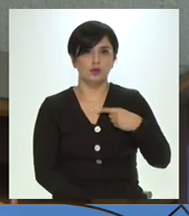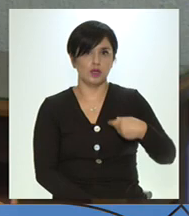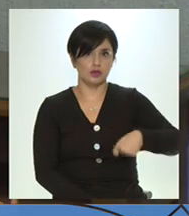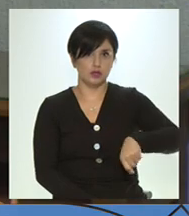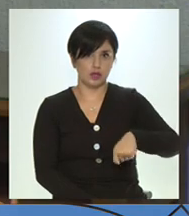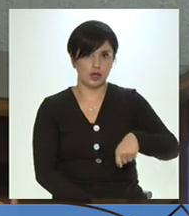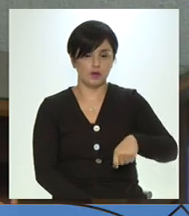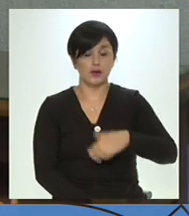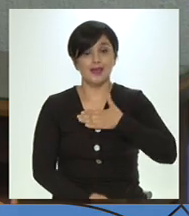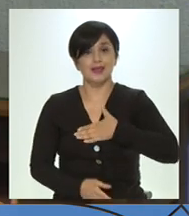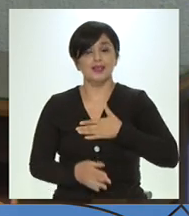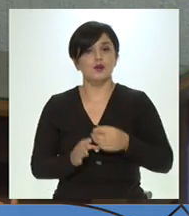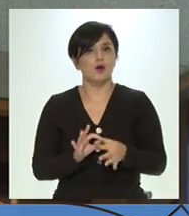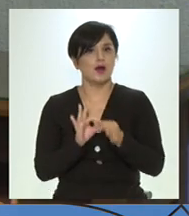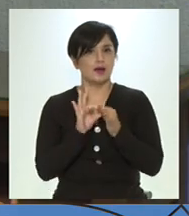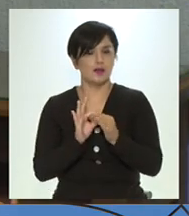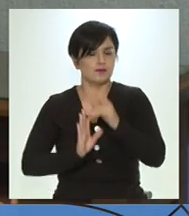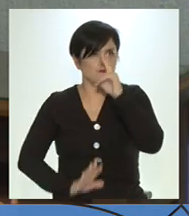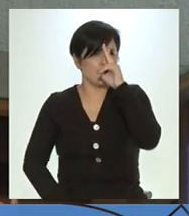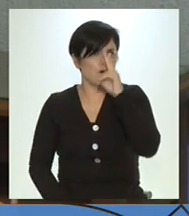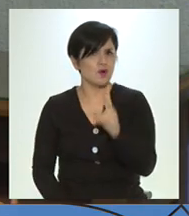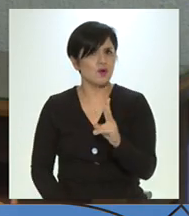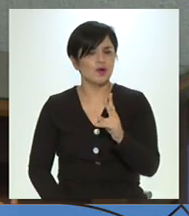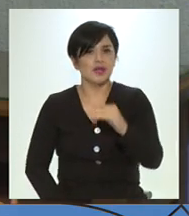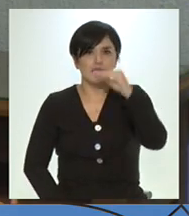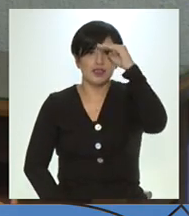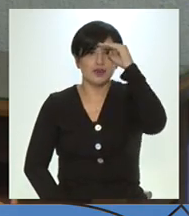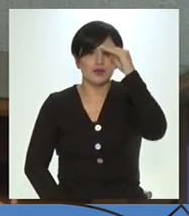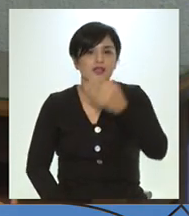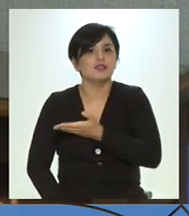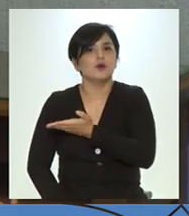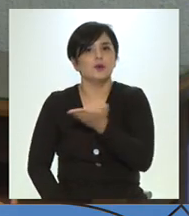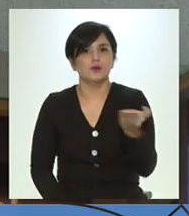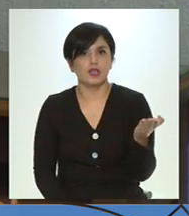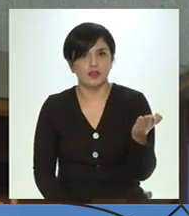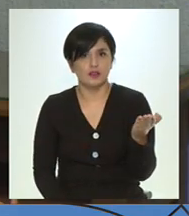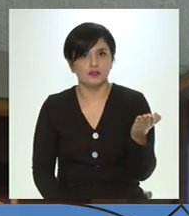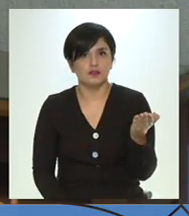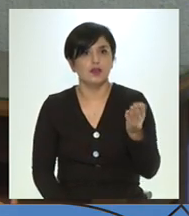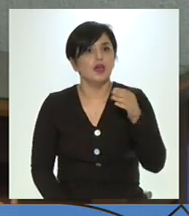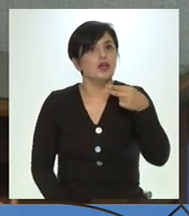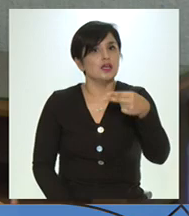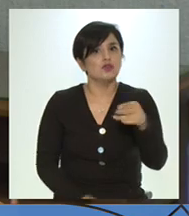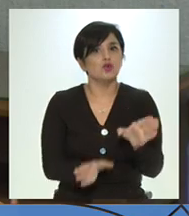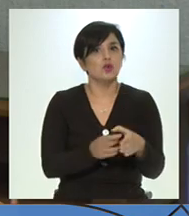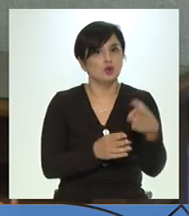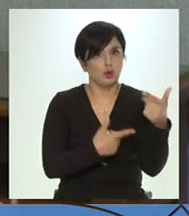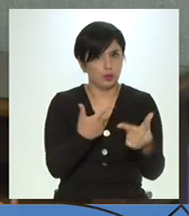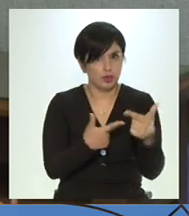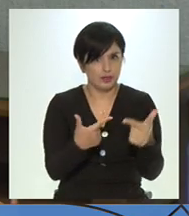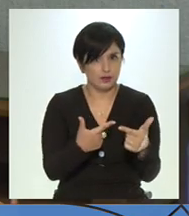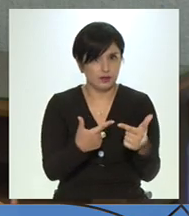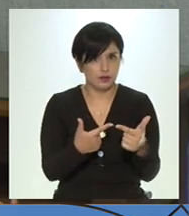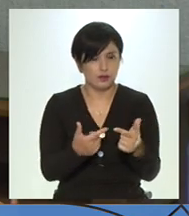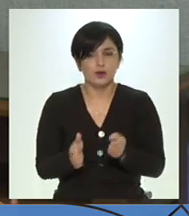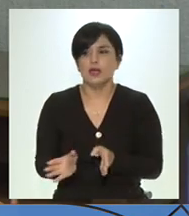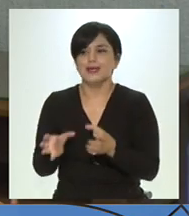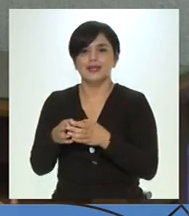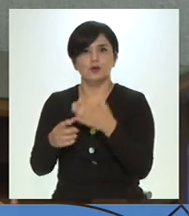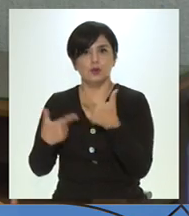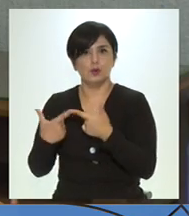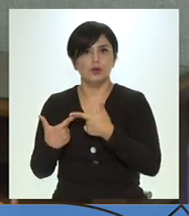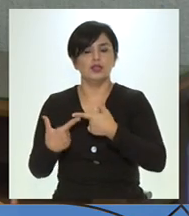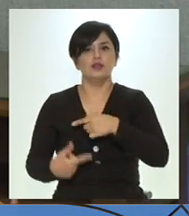agradecer el honor y la confianza que ustedes que sus bancadas que la bancada del partido por la